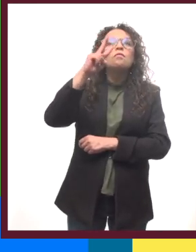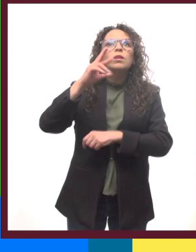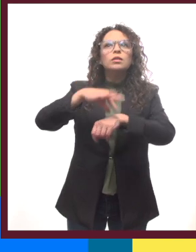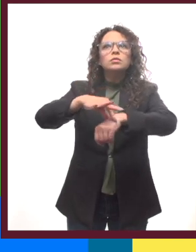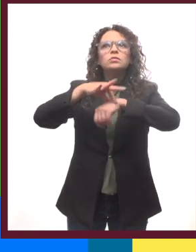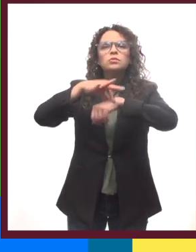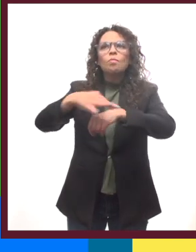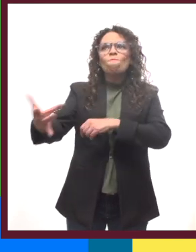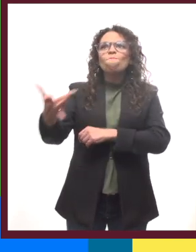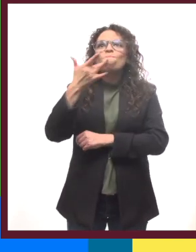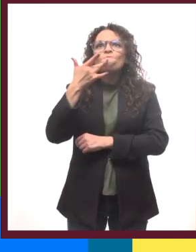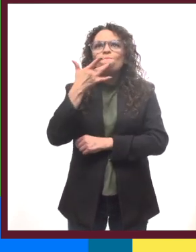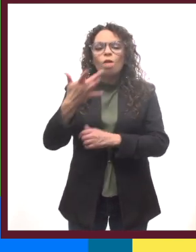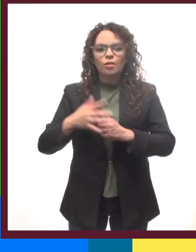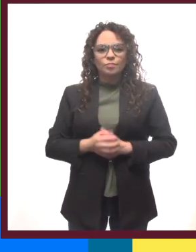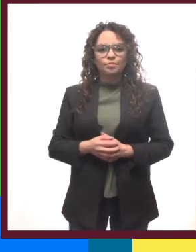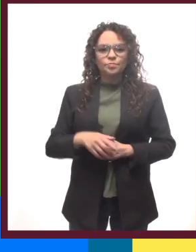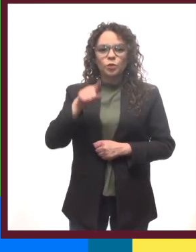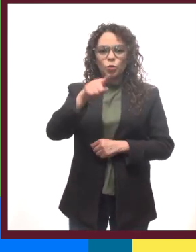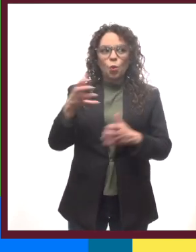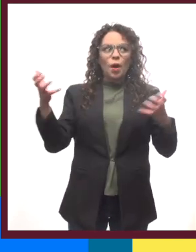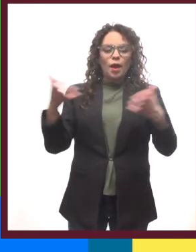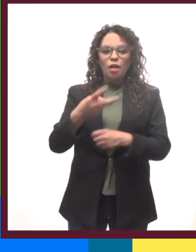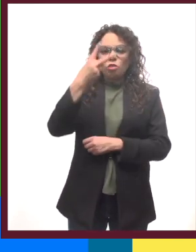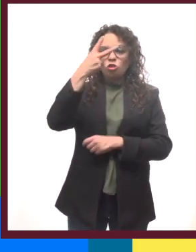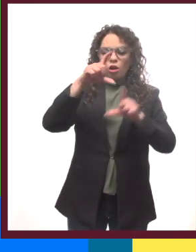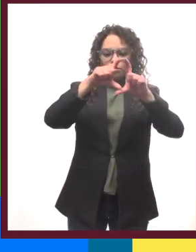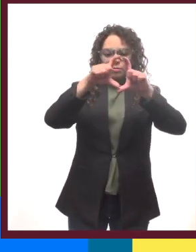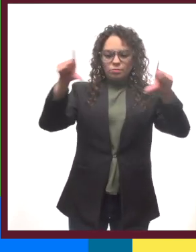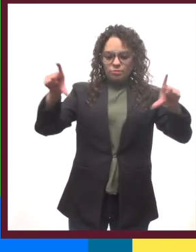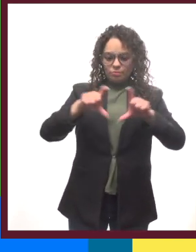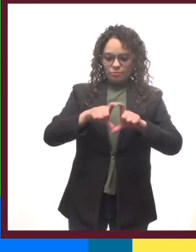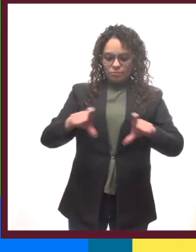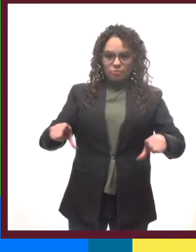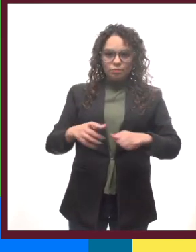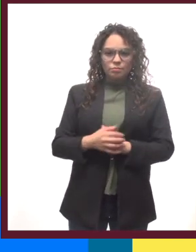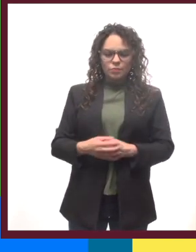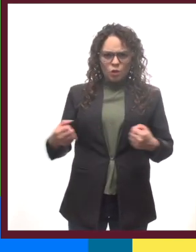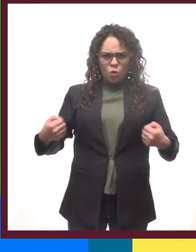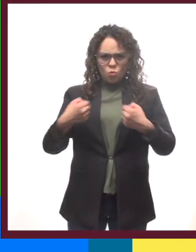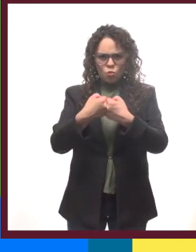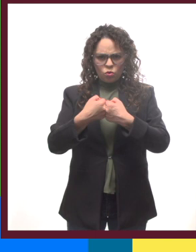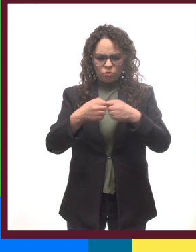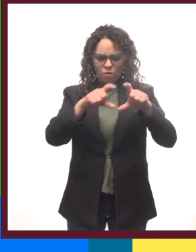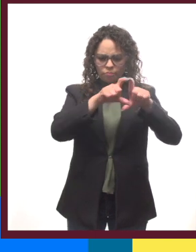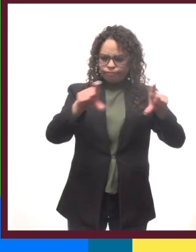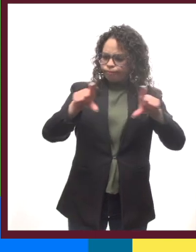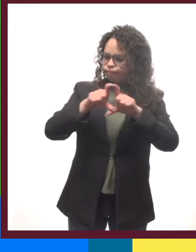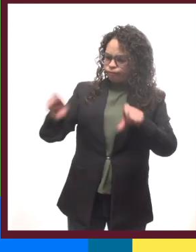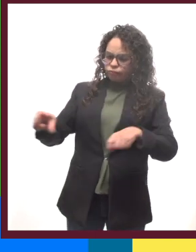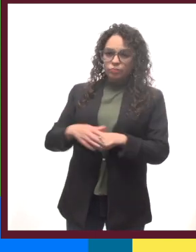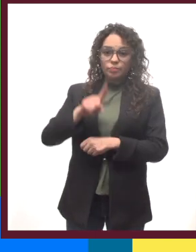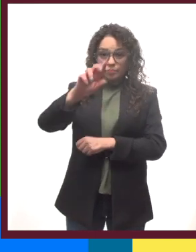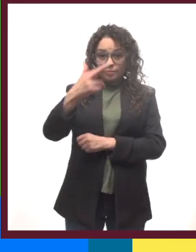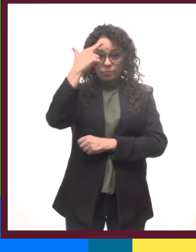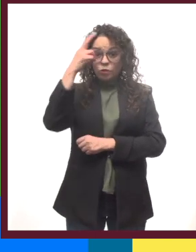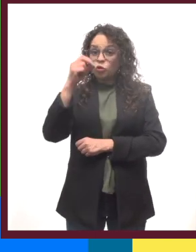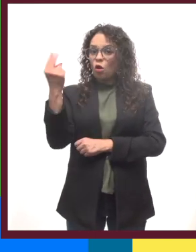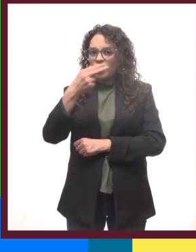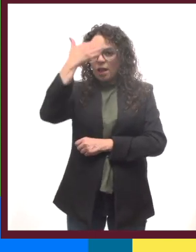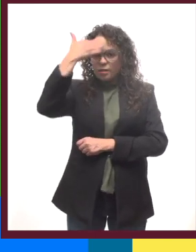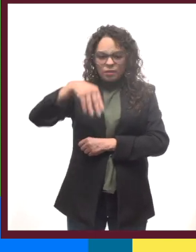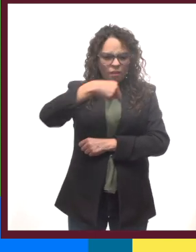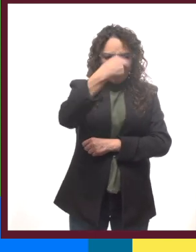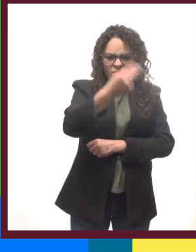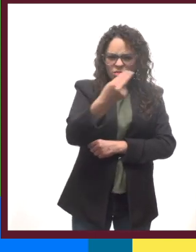allí. Traza 2 rectángulos, uno junto al otro. Recuerda, no necesitas saber dibujar.